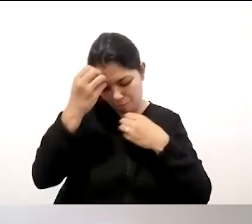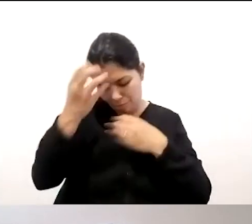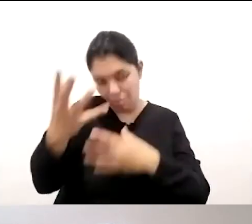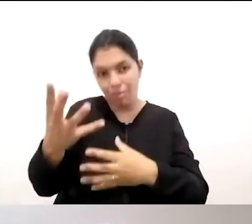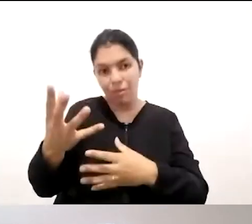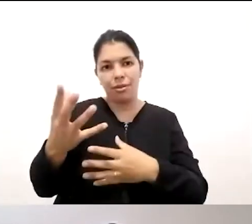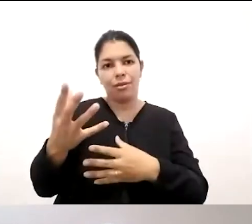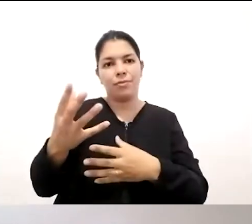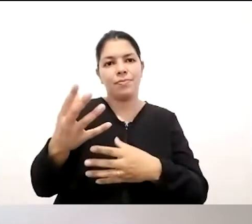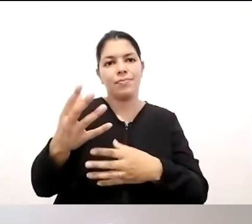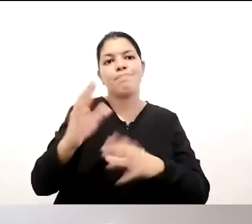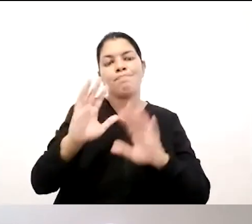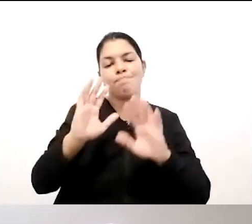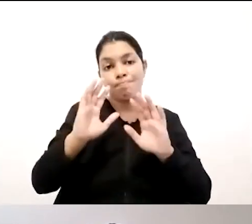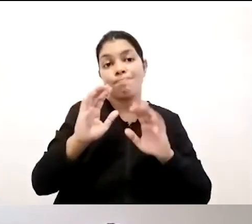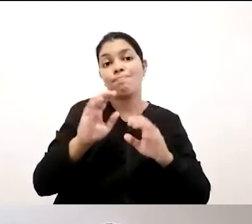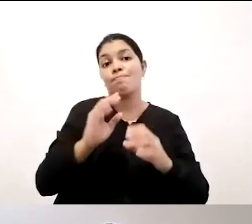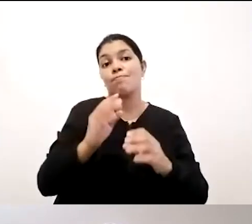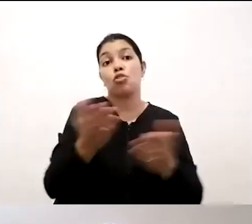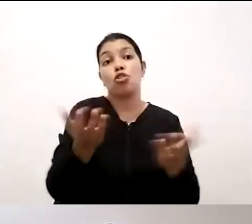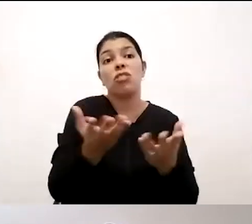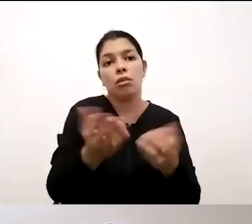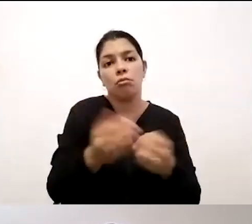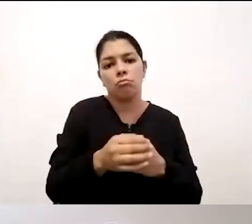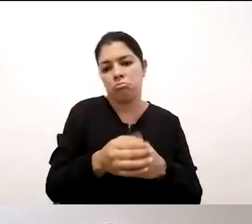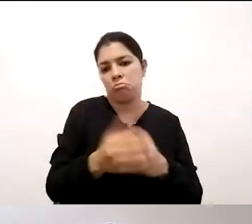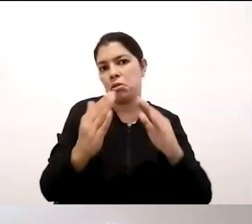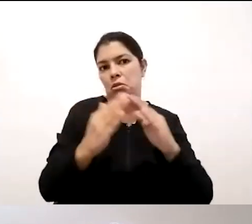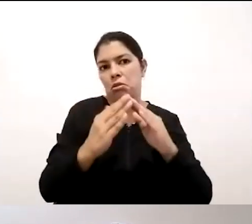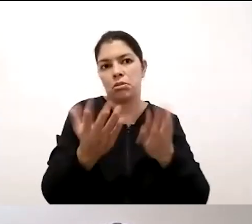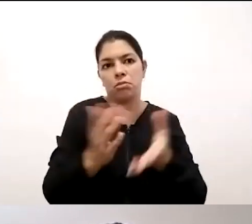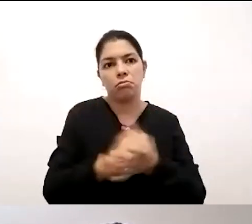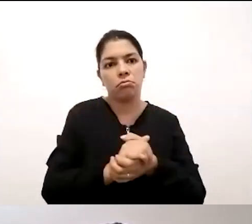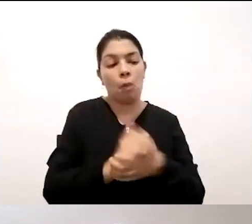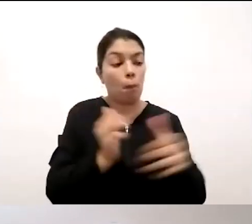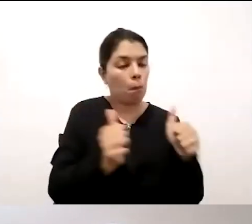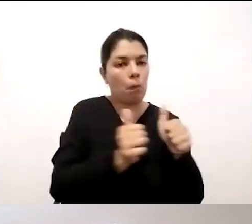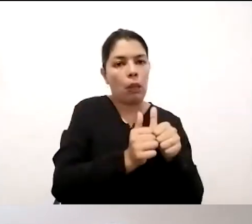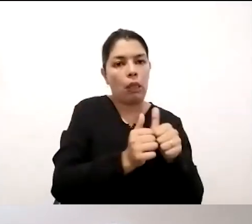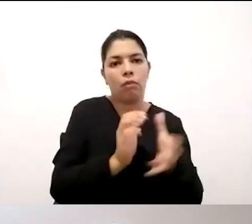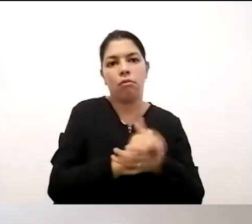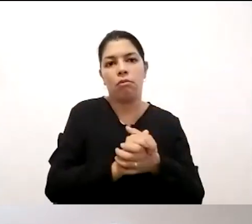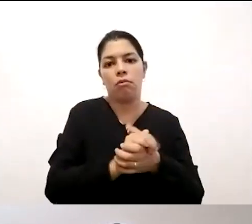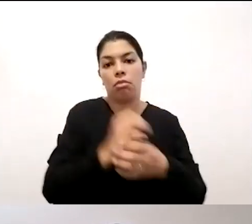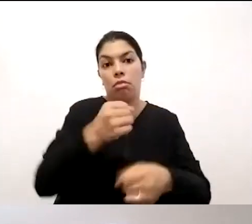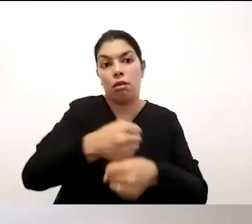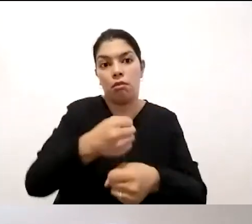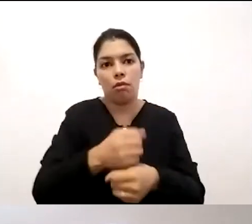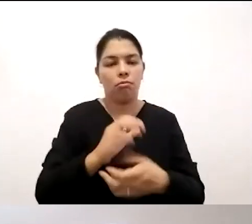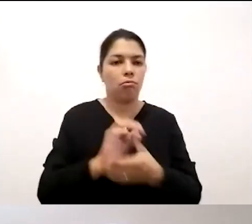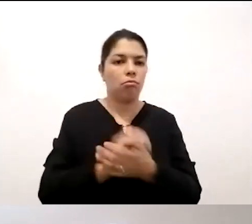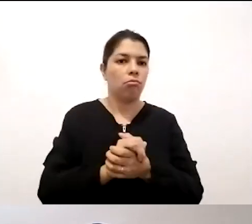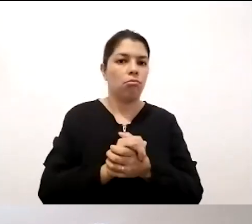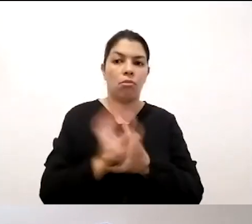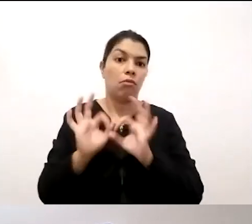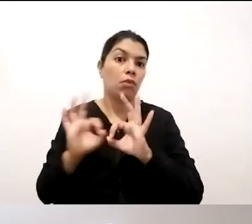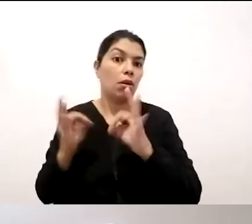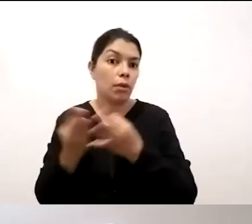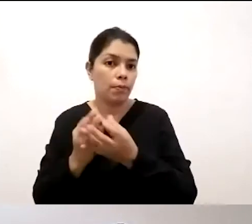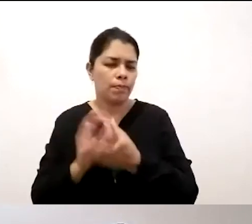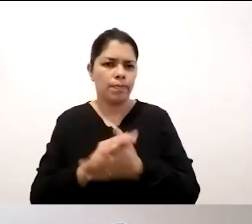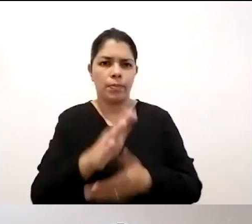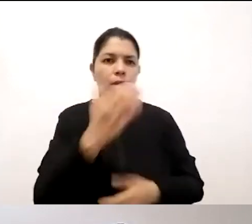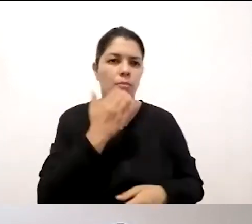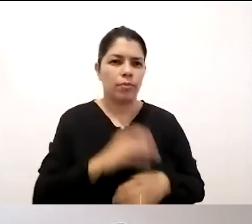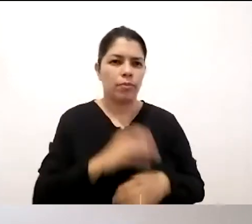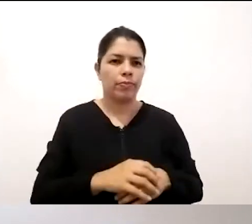dar en varios entornos como en la casa, en la pareja, en la familia, en el trabajo. Un ejemplo sería cuando un hombre le dice a una mujer